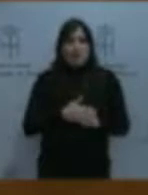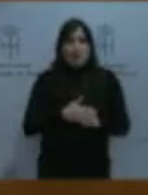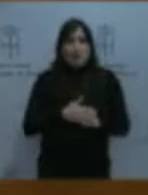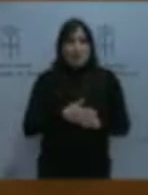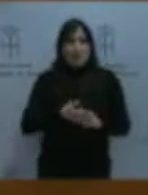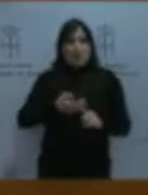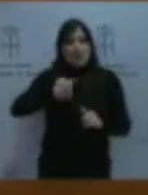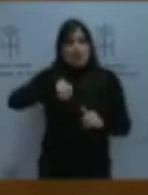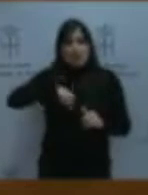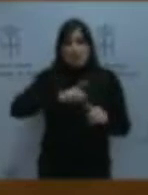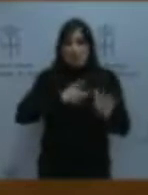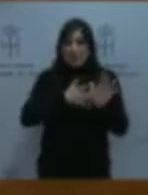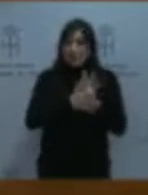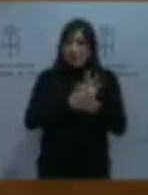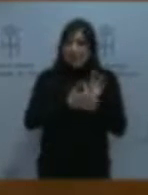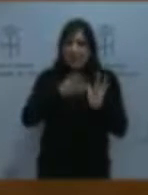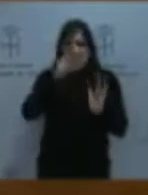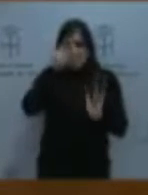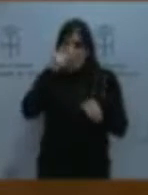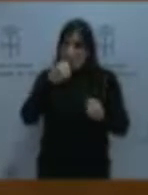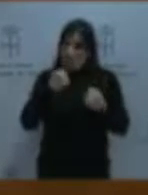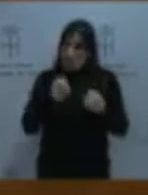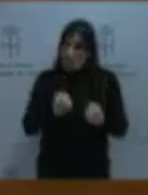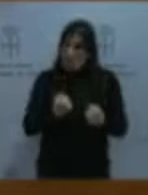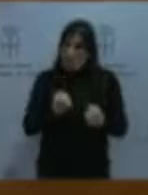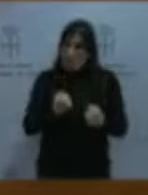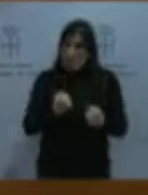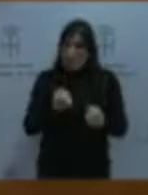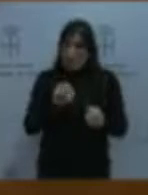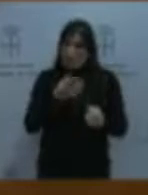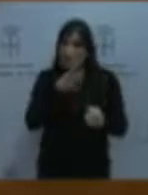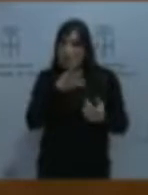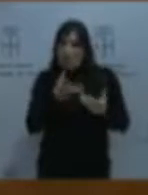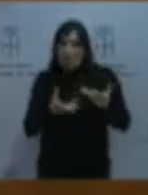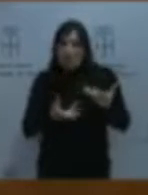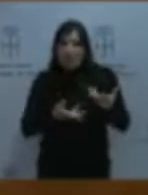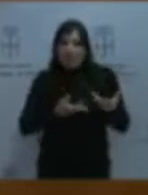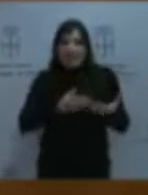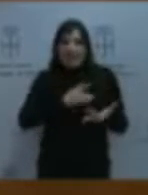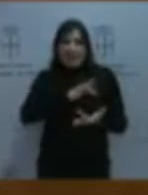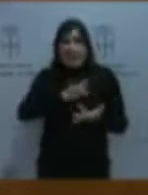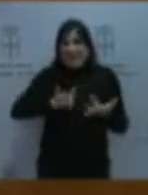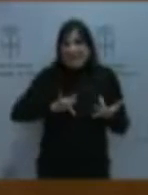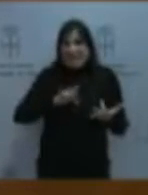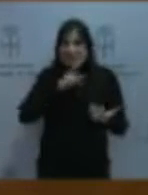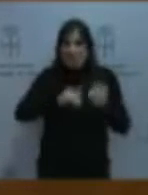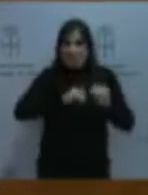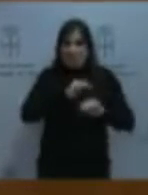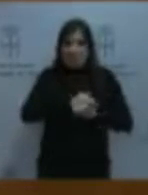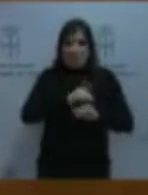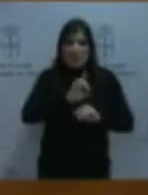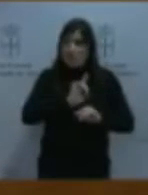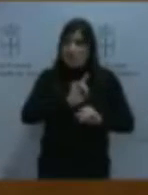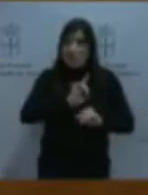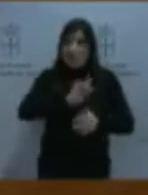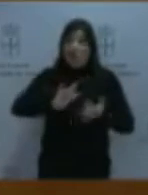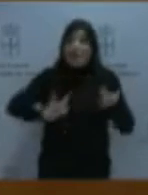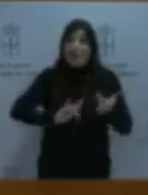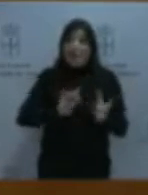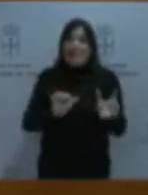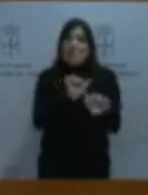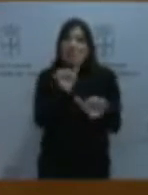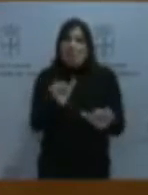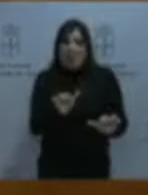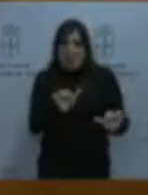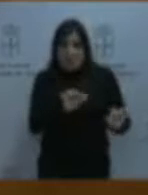por no una crisis de incumplimientos, sino una crisis de modelo territorial del Principado de Asturias que lleva existiendo